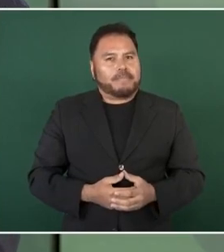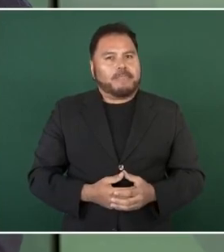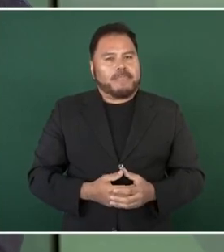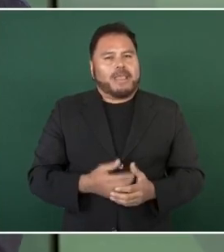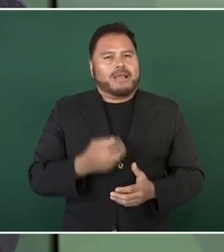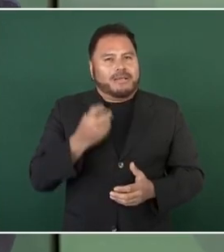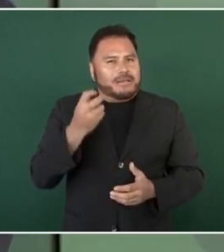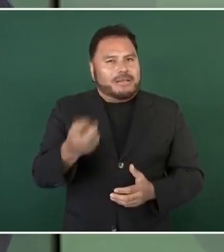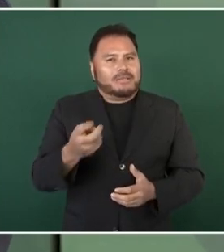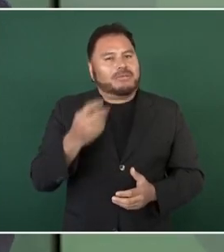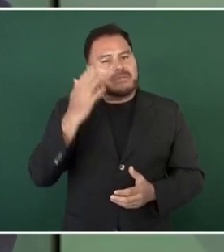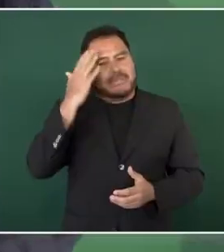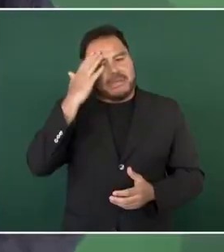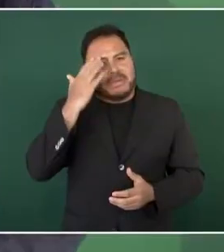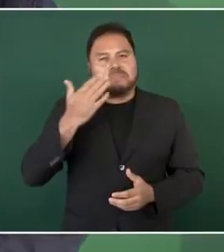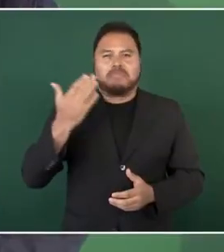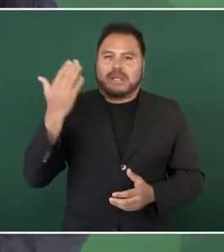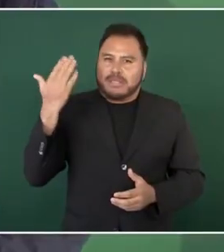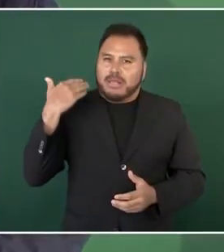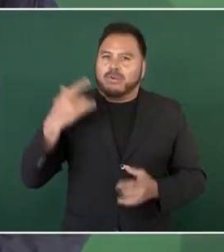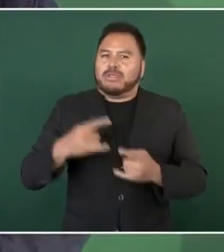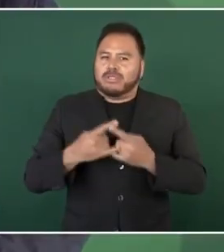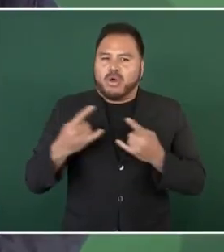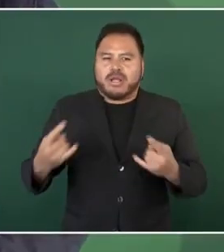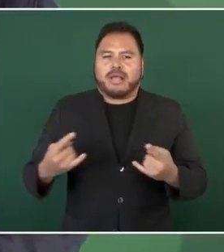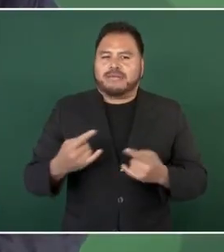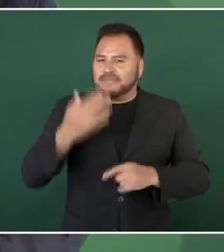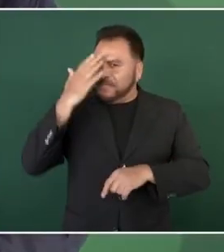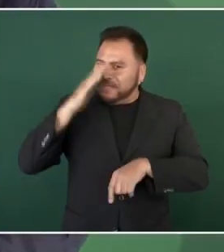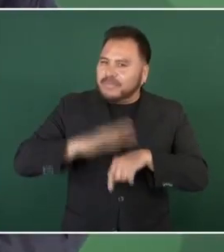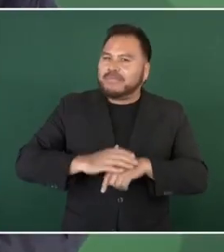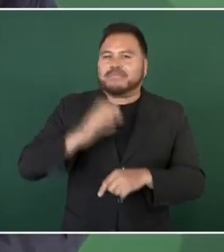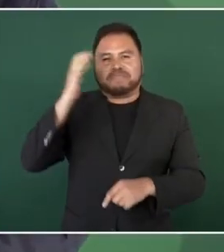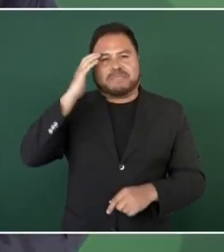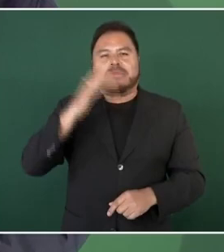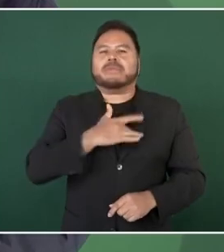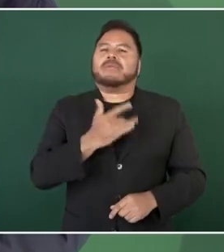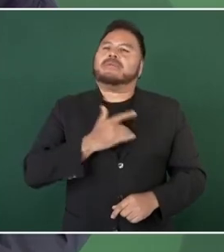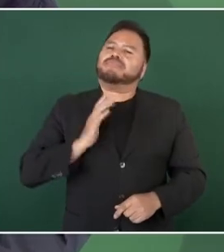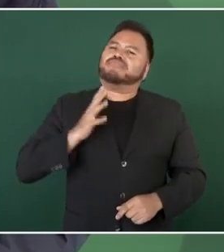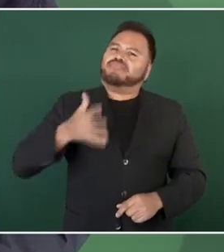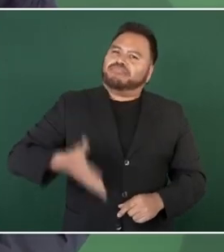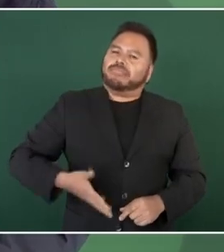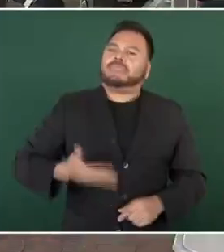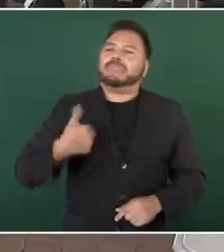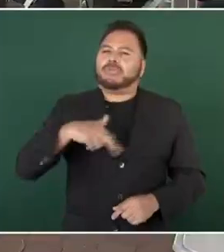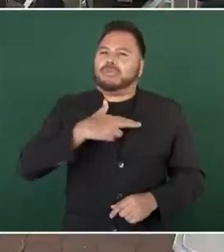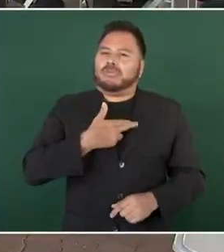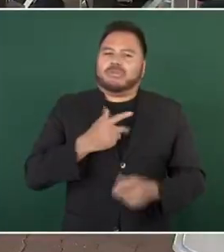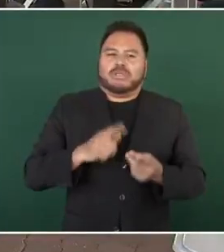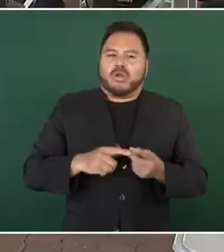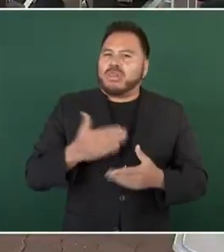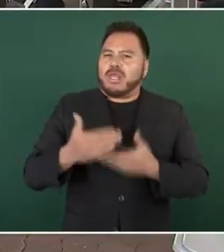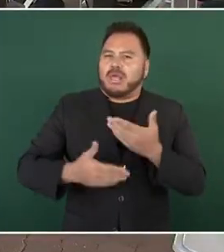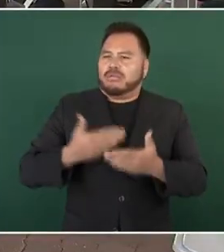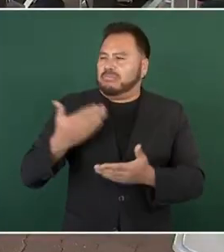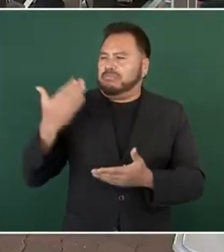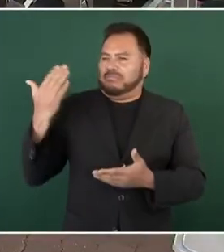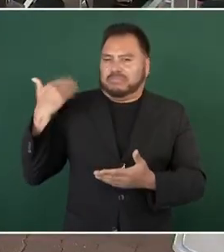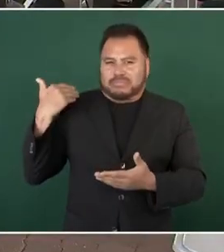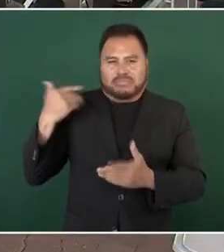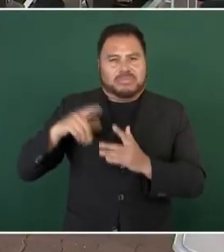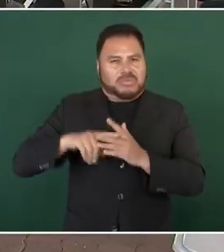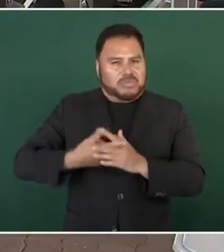de conocer nuestro pasado, de sentirnos orgullosos de dónde venimos, de nuestros